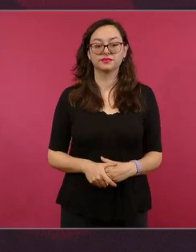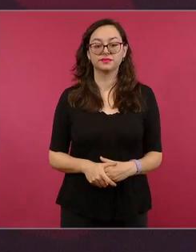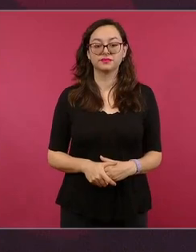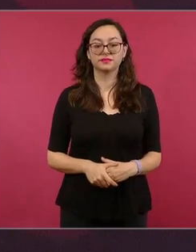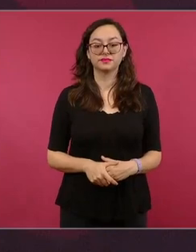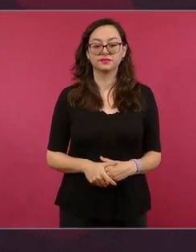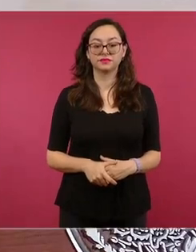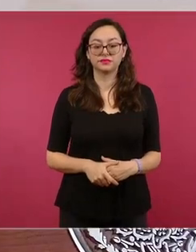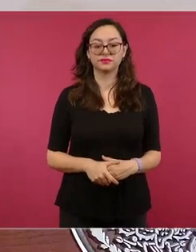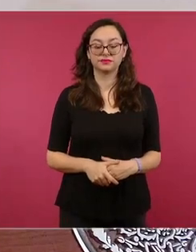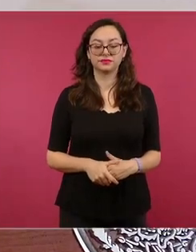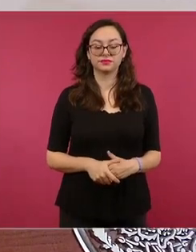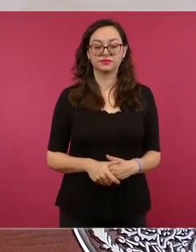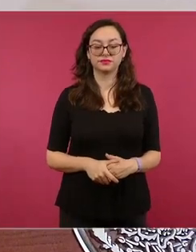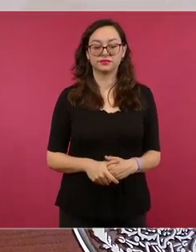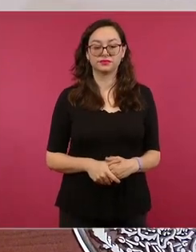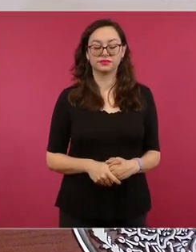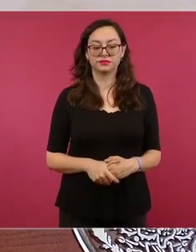Entonces,